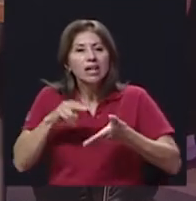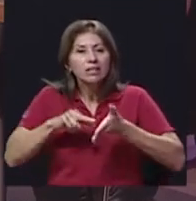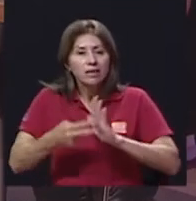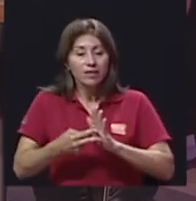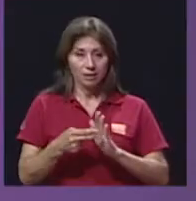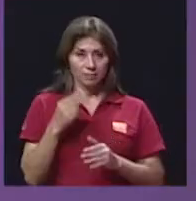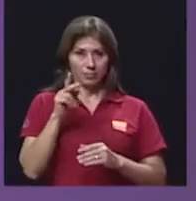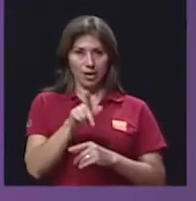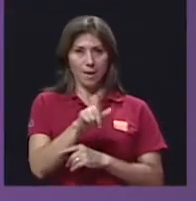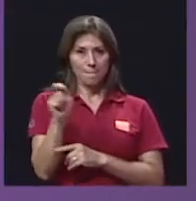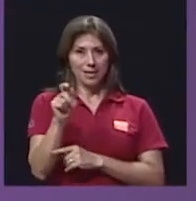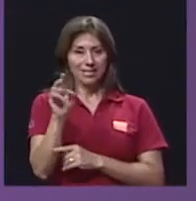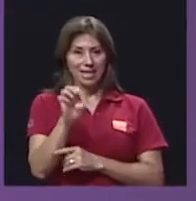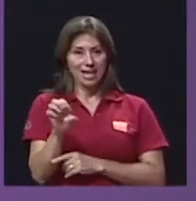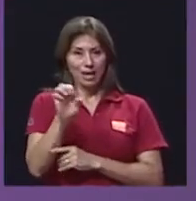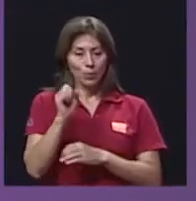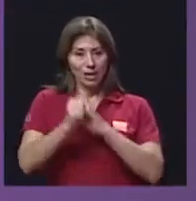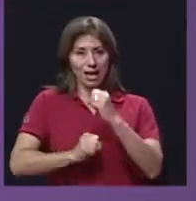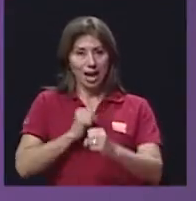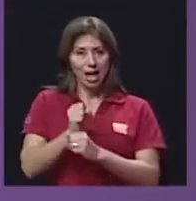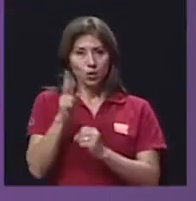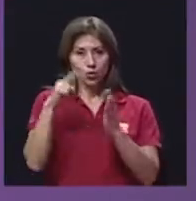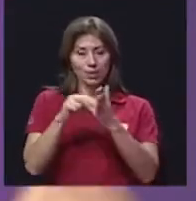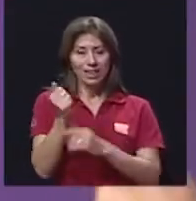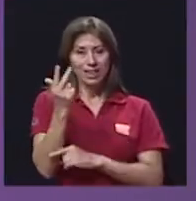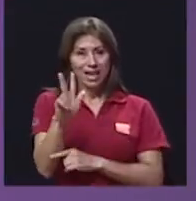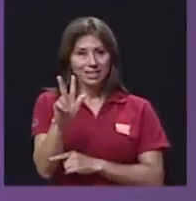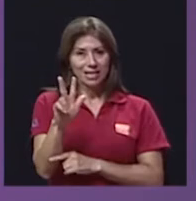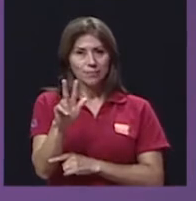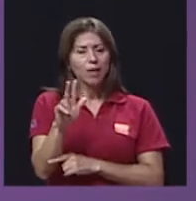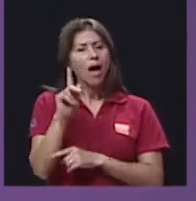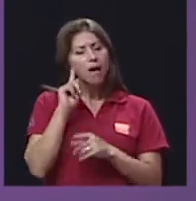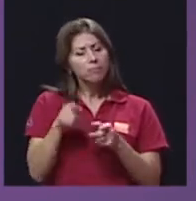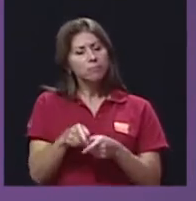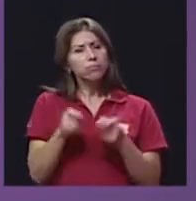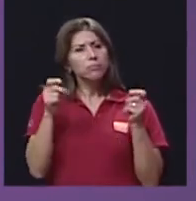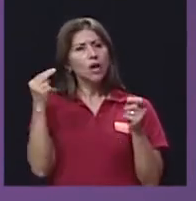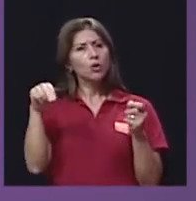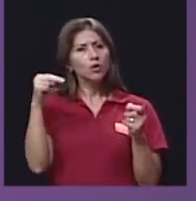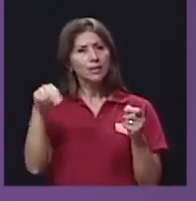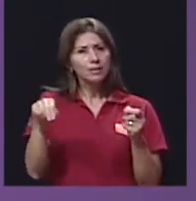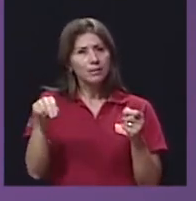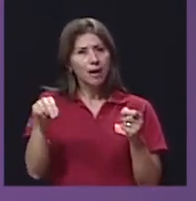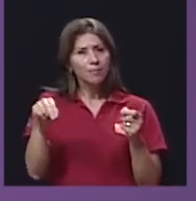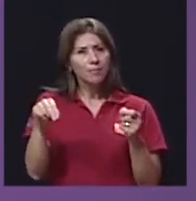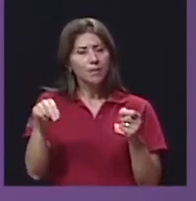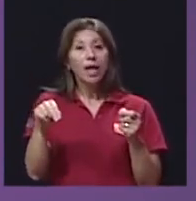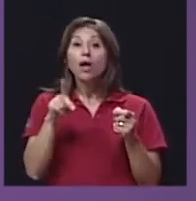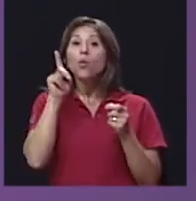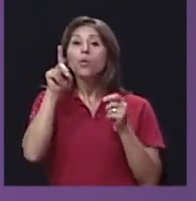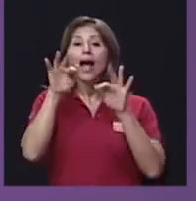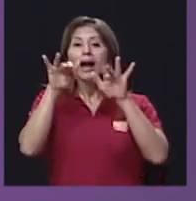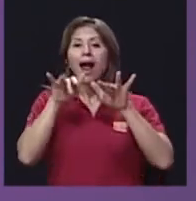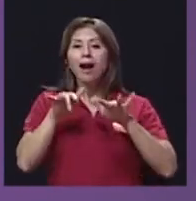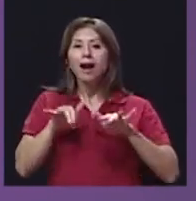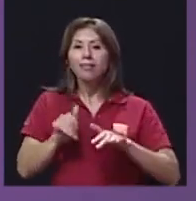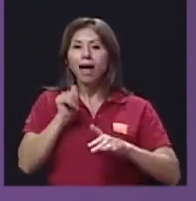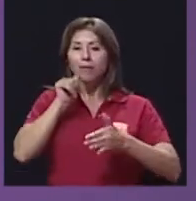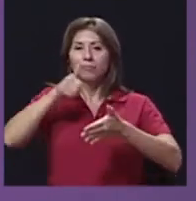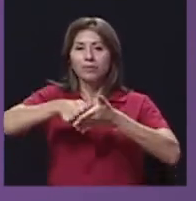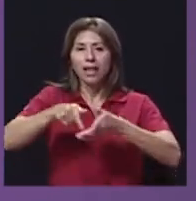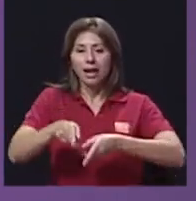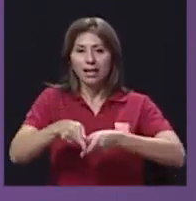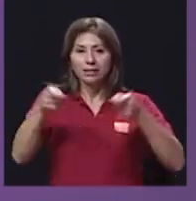2013 a principios de enero de 2013 sale publicado una noticia una carta a la nación donde una mamá